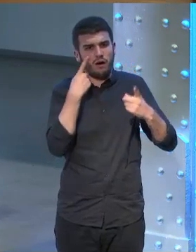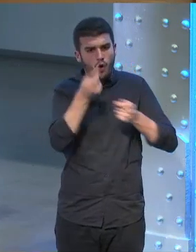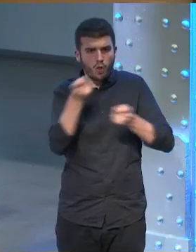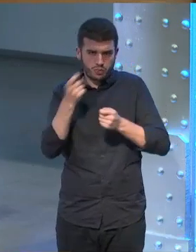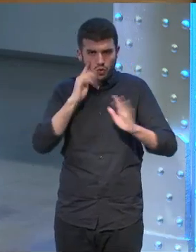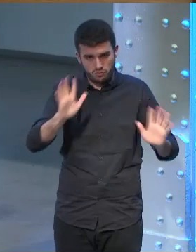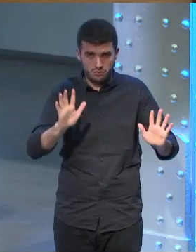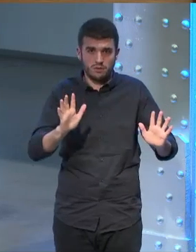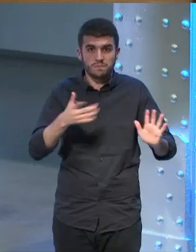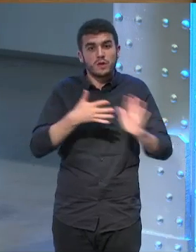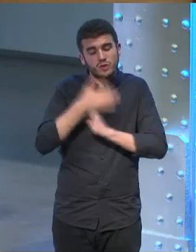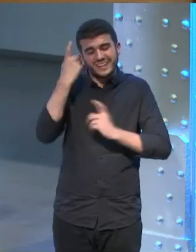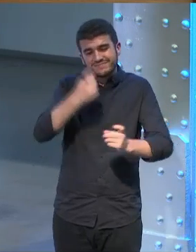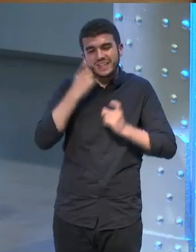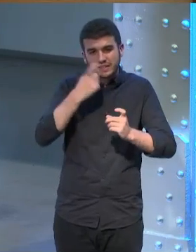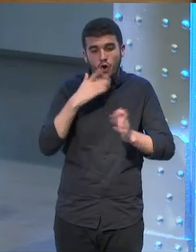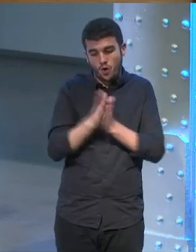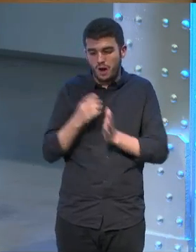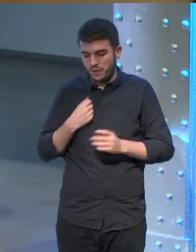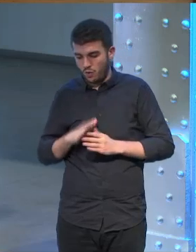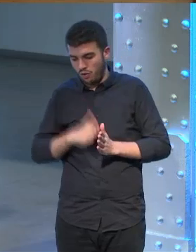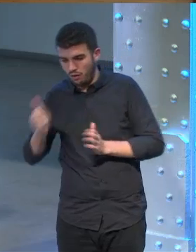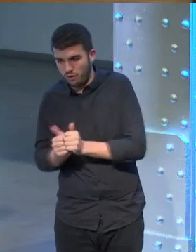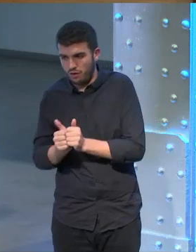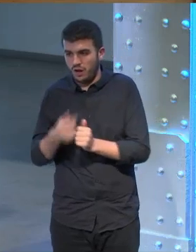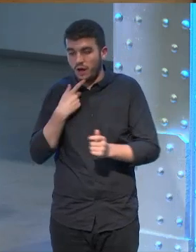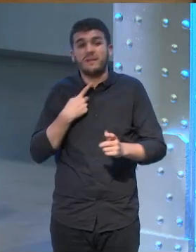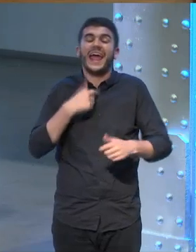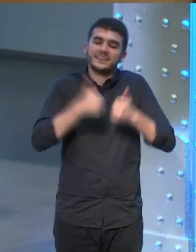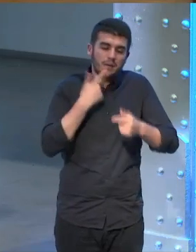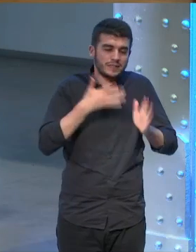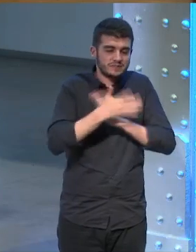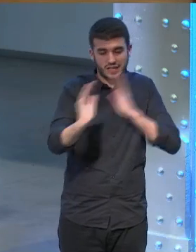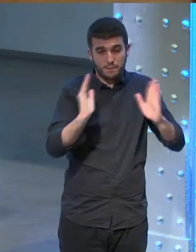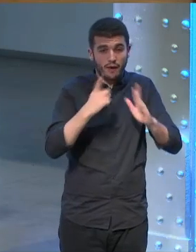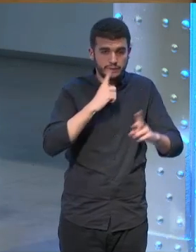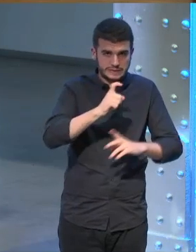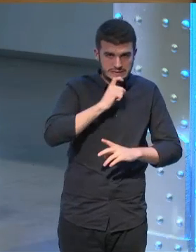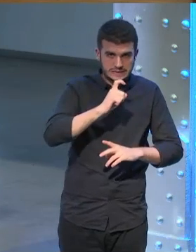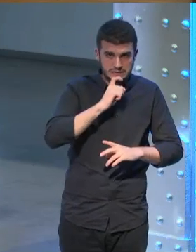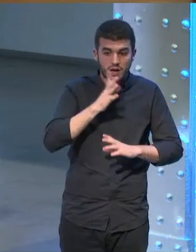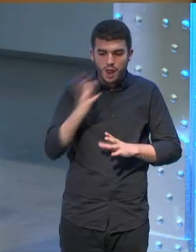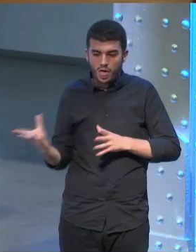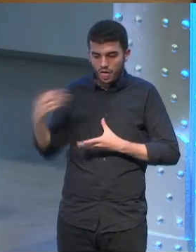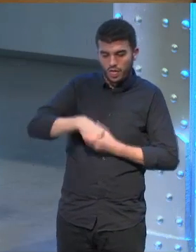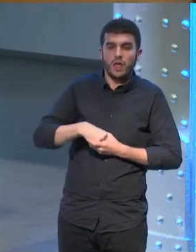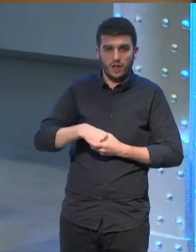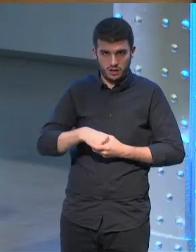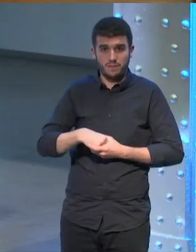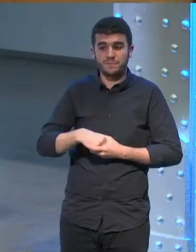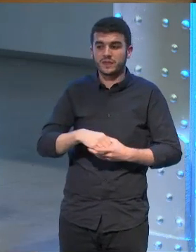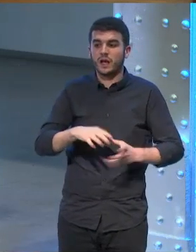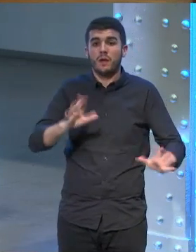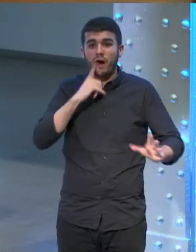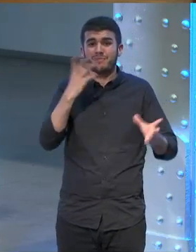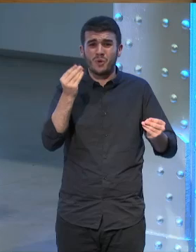siento, he intentado traer alguna compañera más, están de exámenes, es una época complicada, por incluirlas en esto, porque